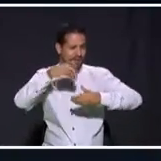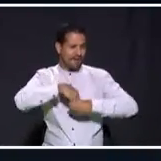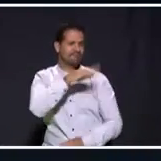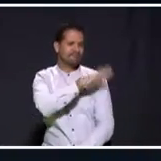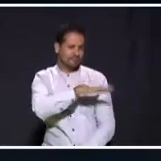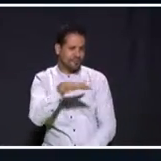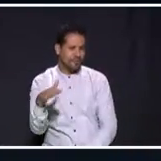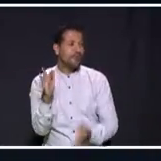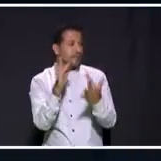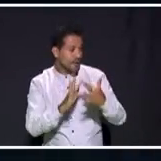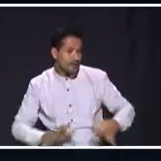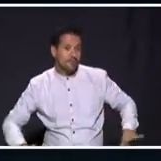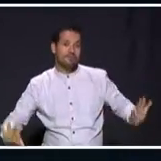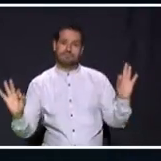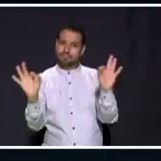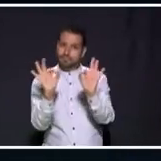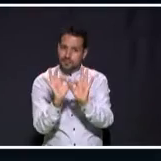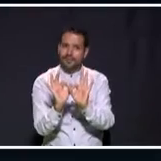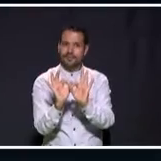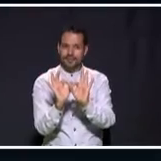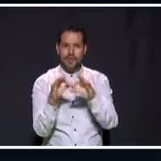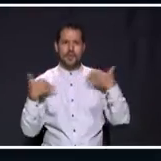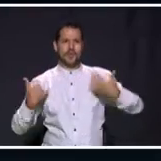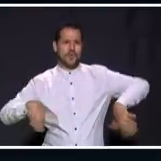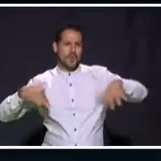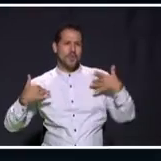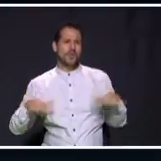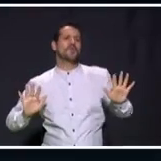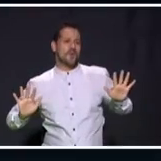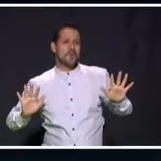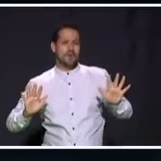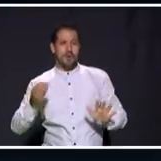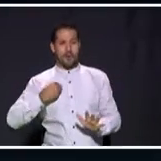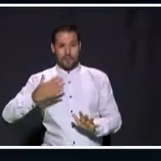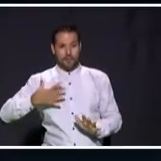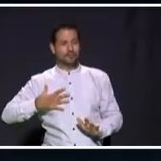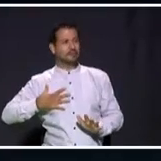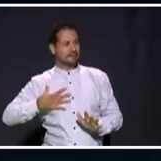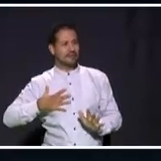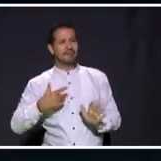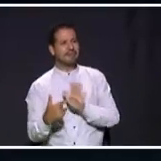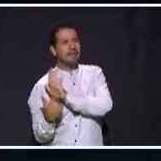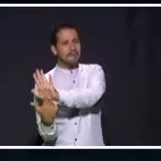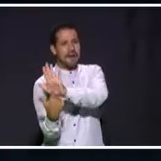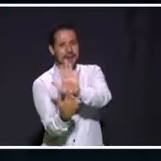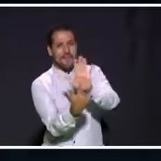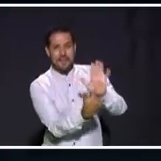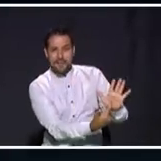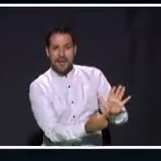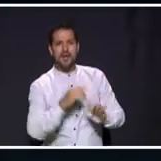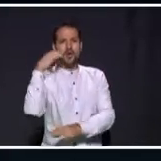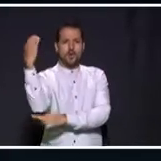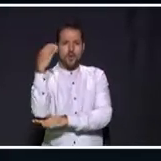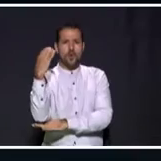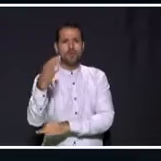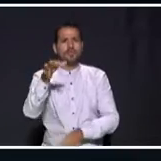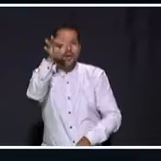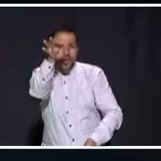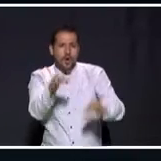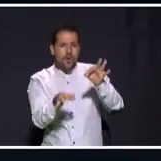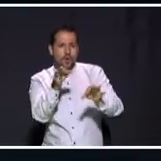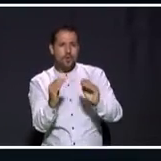tenemos que hemos generado una oportunidad para este país somos un partido nuevo colombia justa libres juan